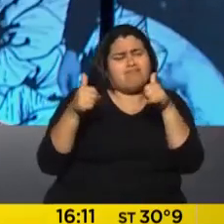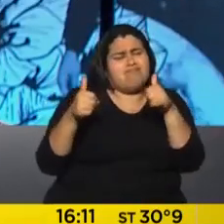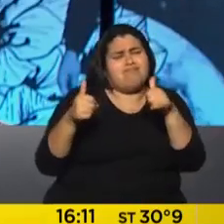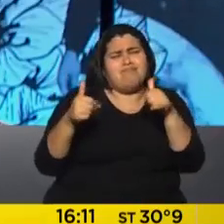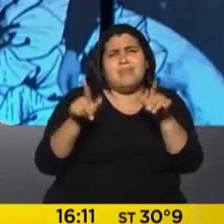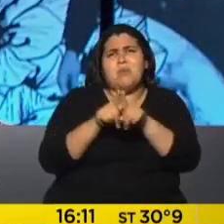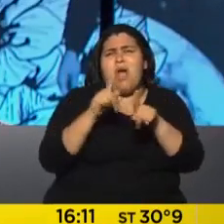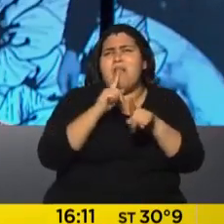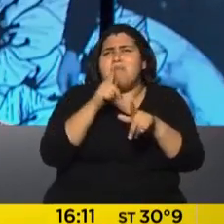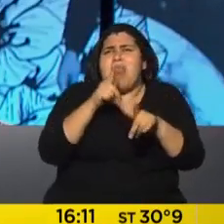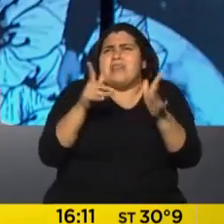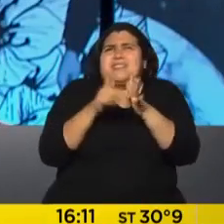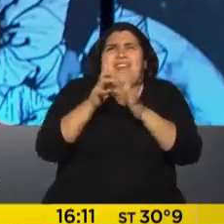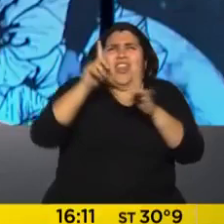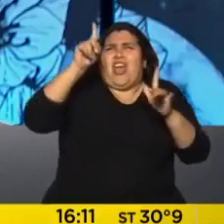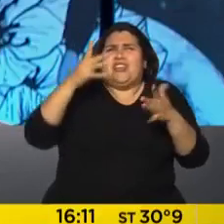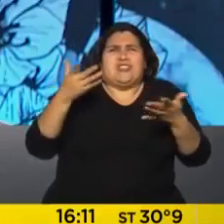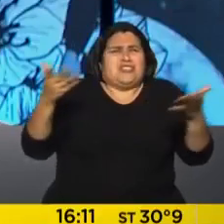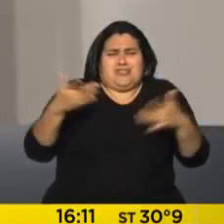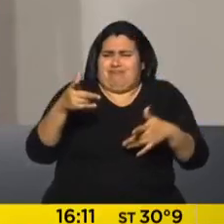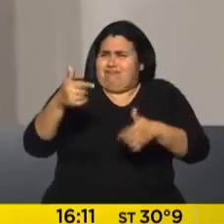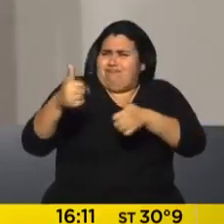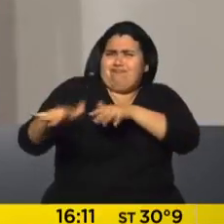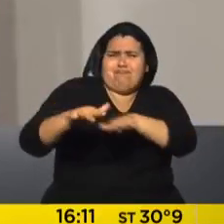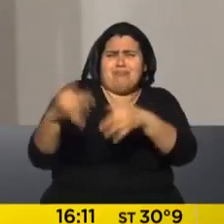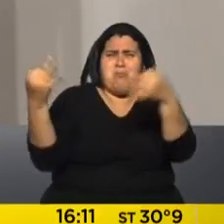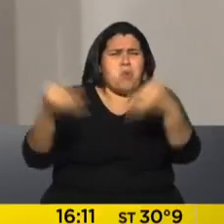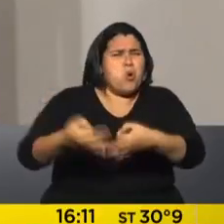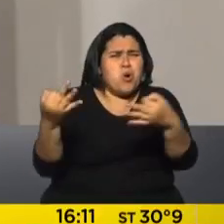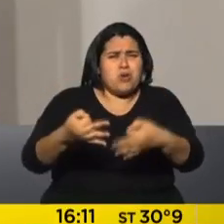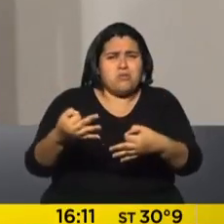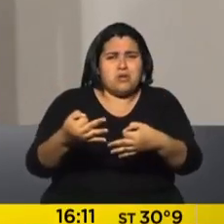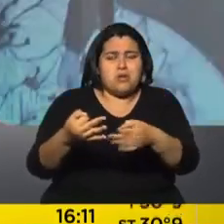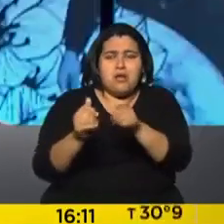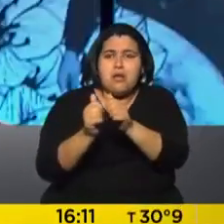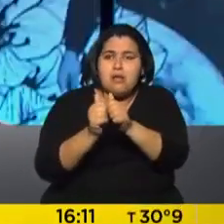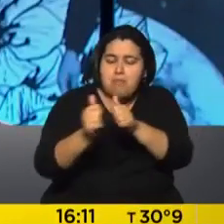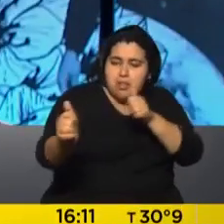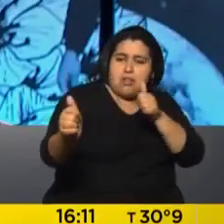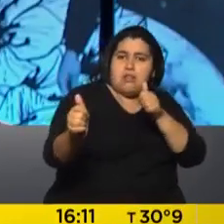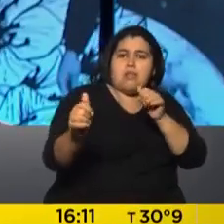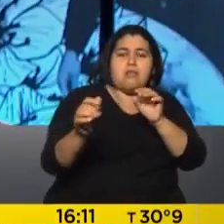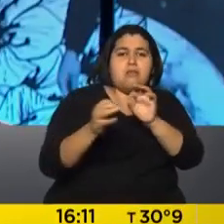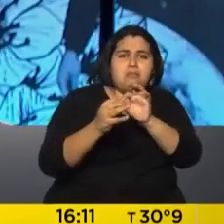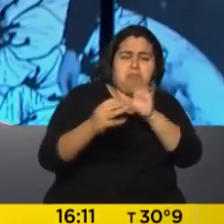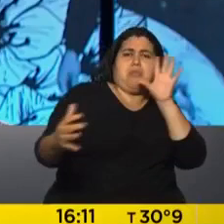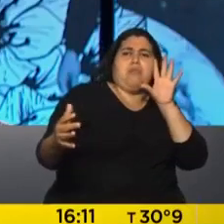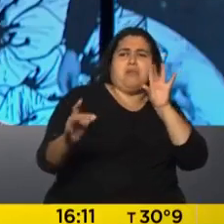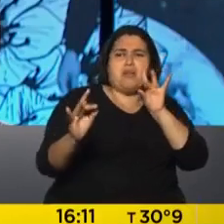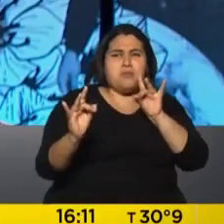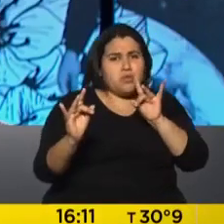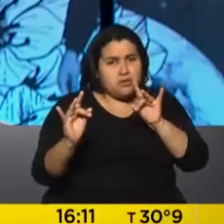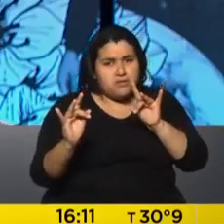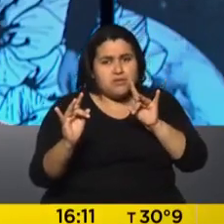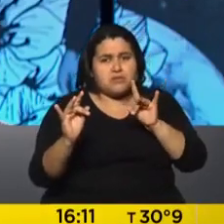una cosa... Hacía todo bien, ¿entendés? Y ahí era muy difícil después salir de ahí. Porque uno se siente nada. Cuando